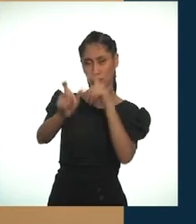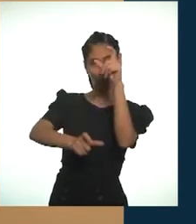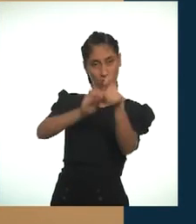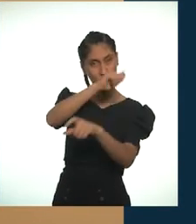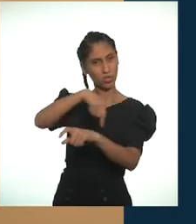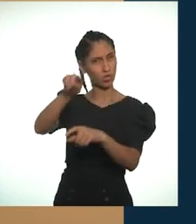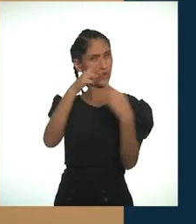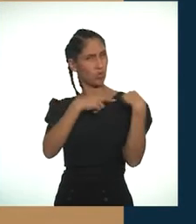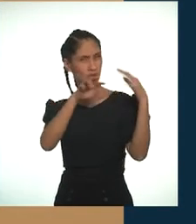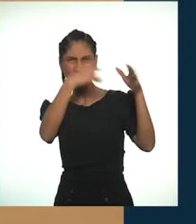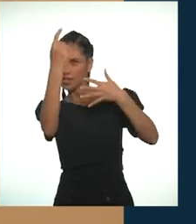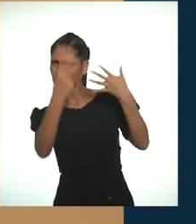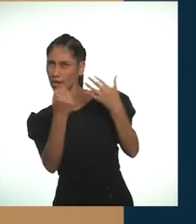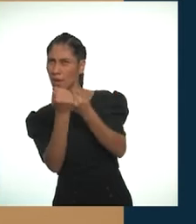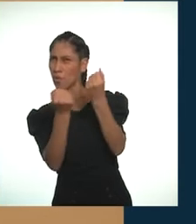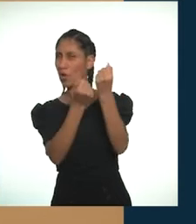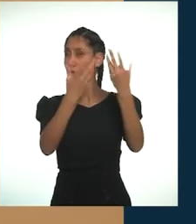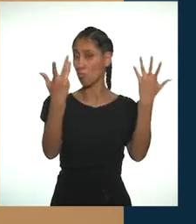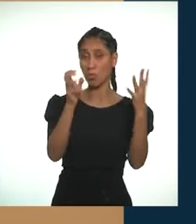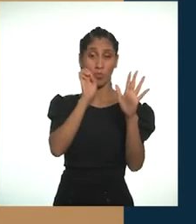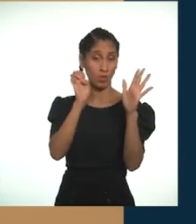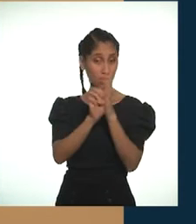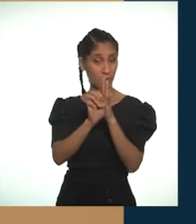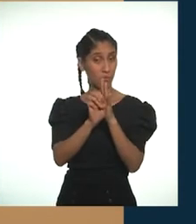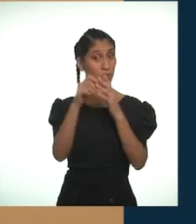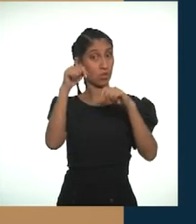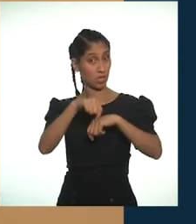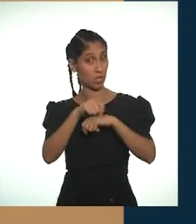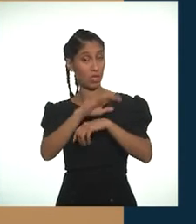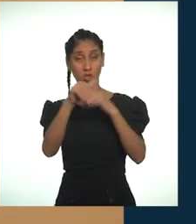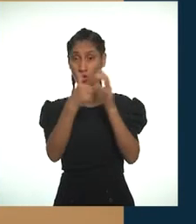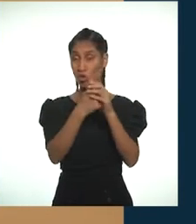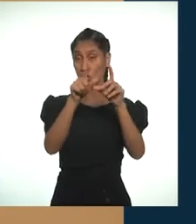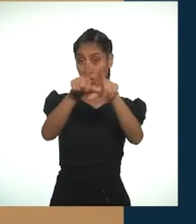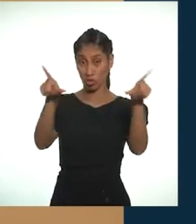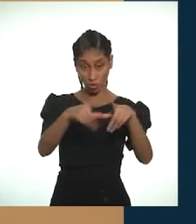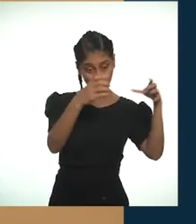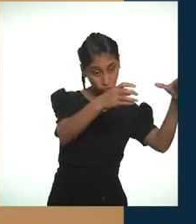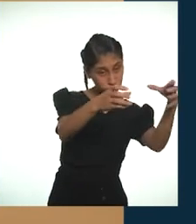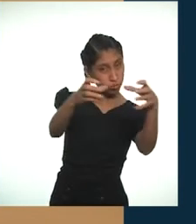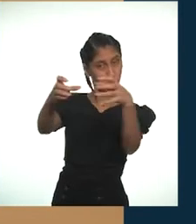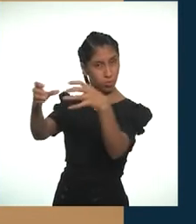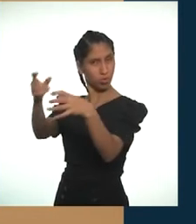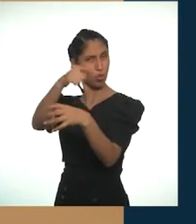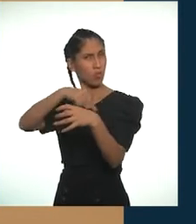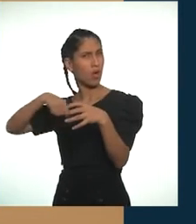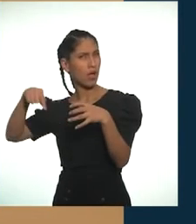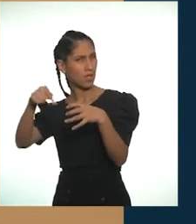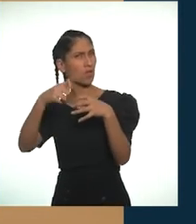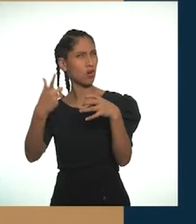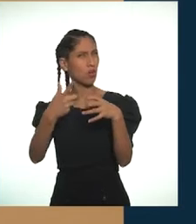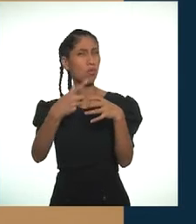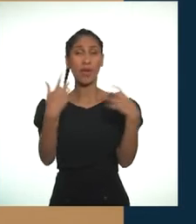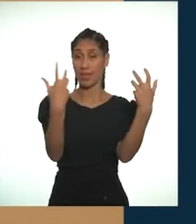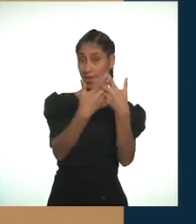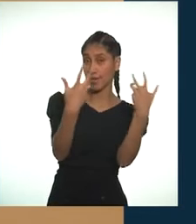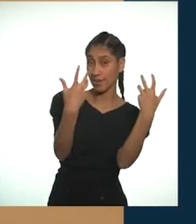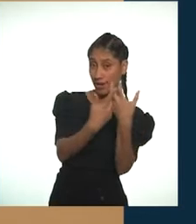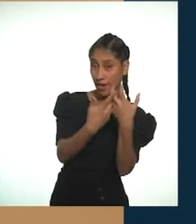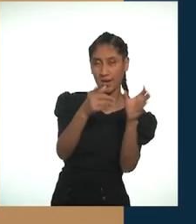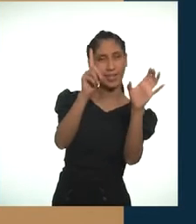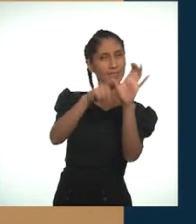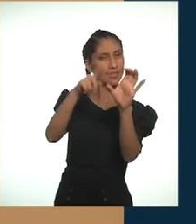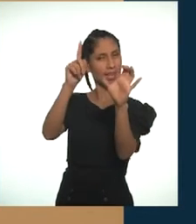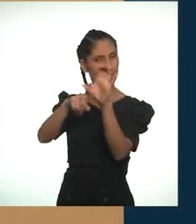actores sociales, como es el caso de nuestros pueblos originarios, quienes son parte vital